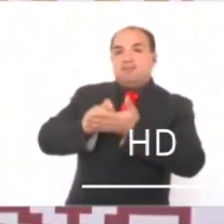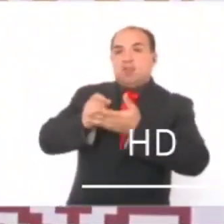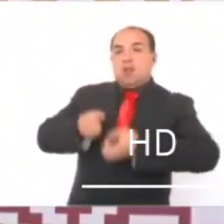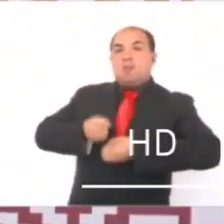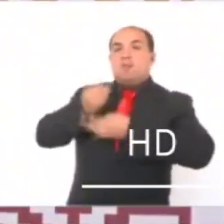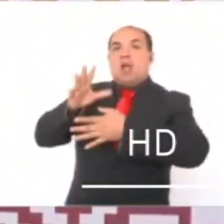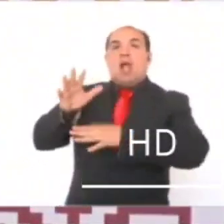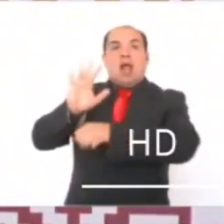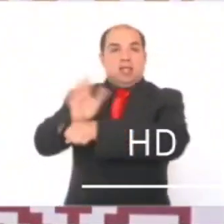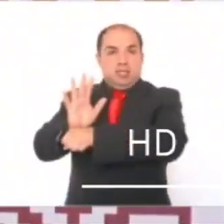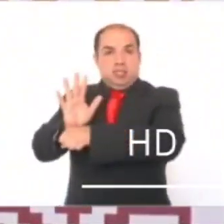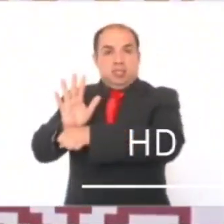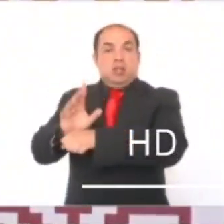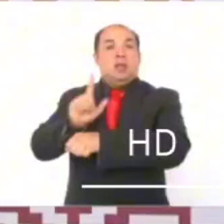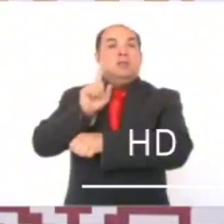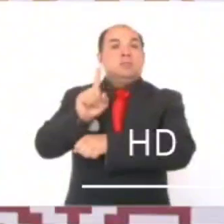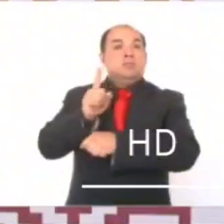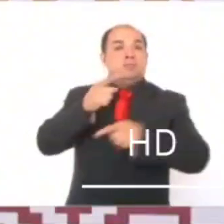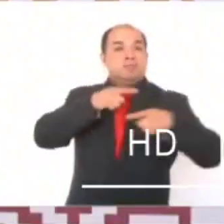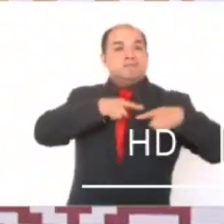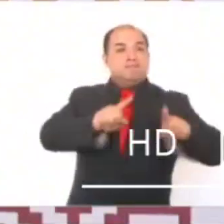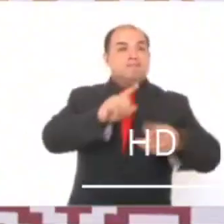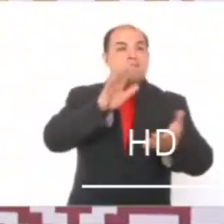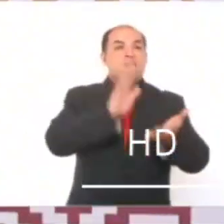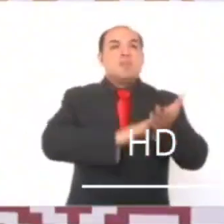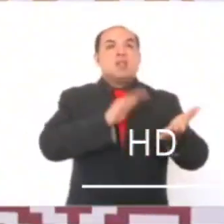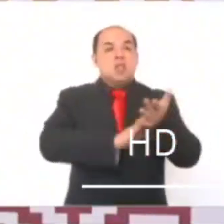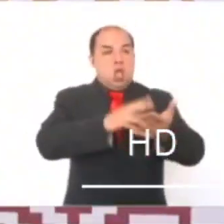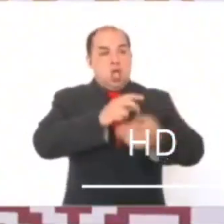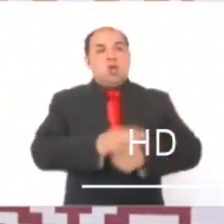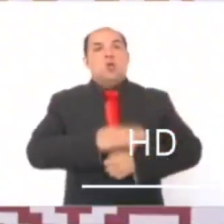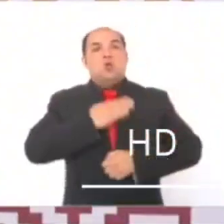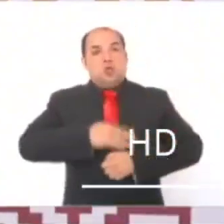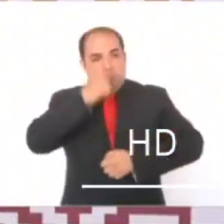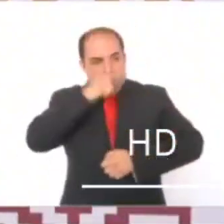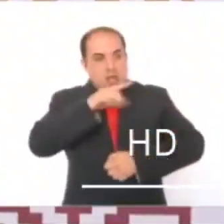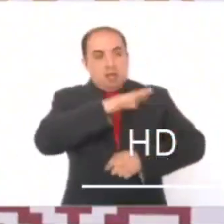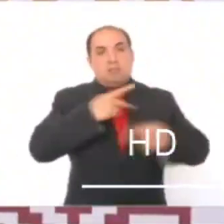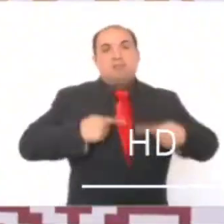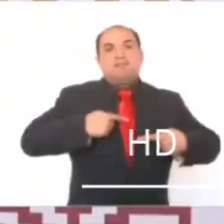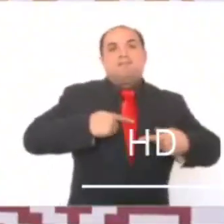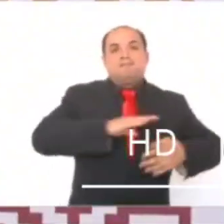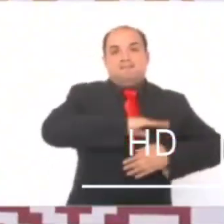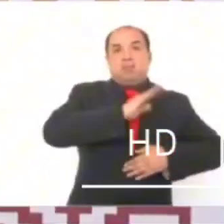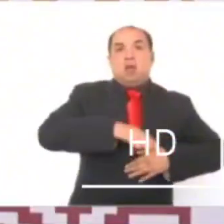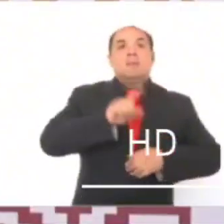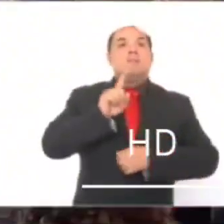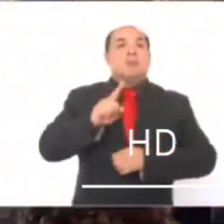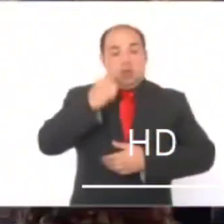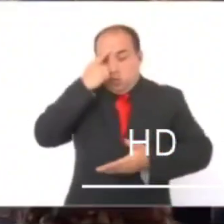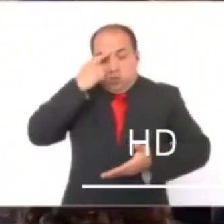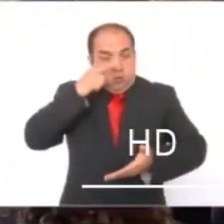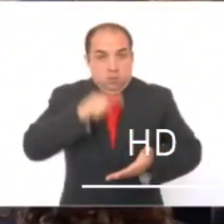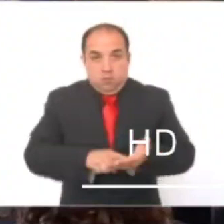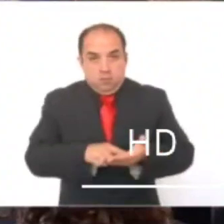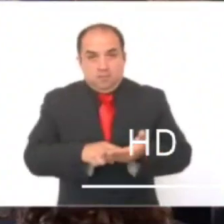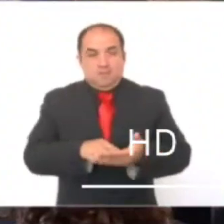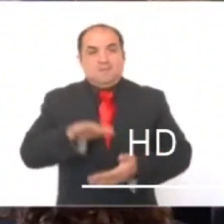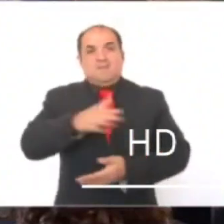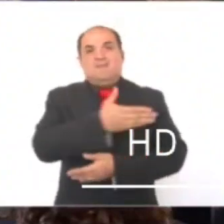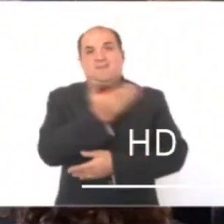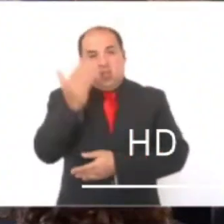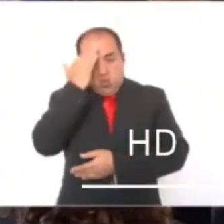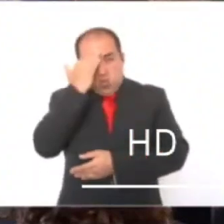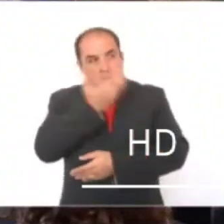cine, pero a la vez exigir justicia por nuestros muertos. Pero si tampoco no me creen, es que no